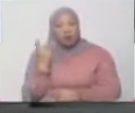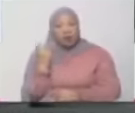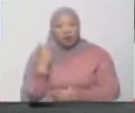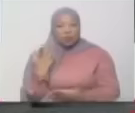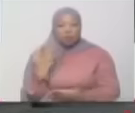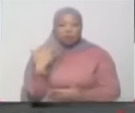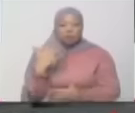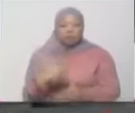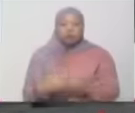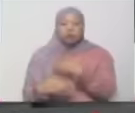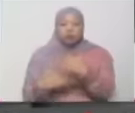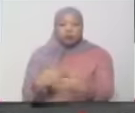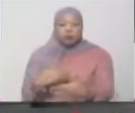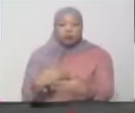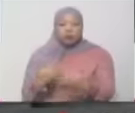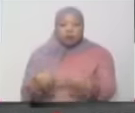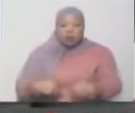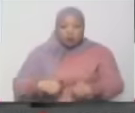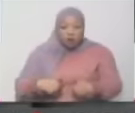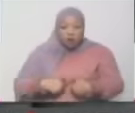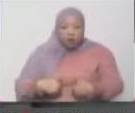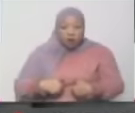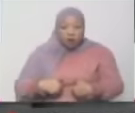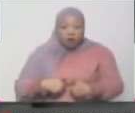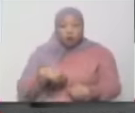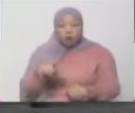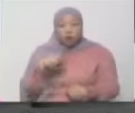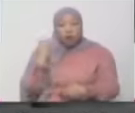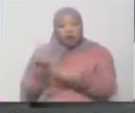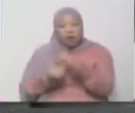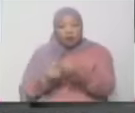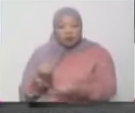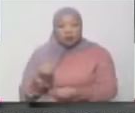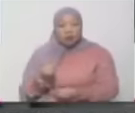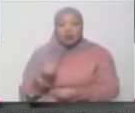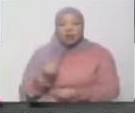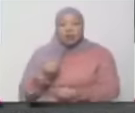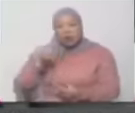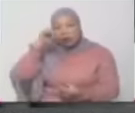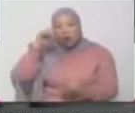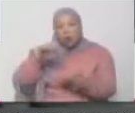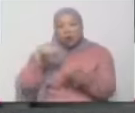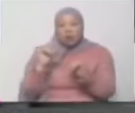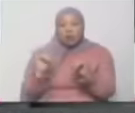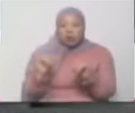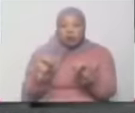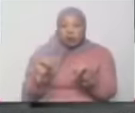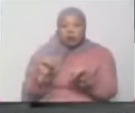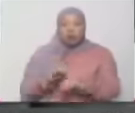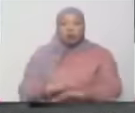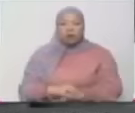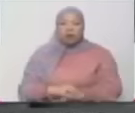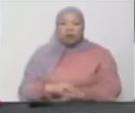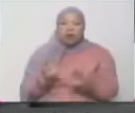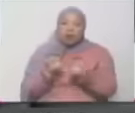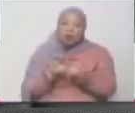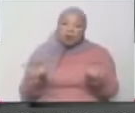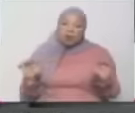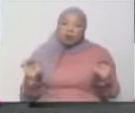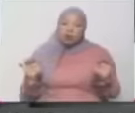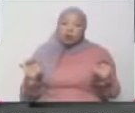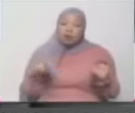dando. Y este esfuerzo que usted está haciendo, sin duda alguna, avanza en esa dirección. Pero sobre el punto preciso de la educación,